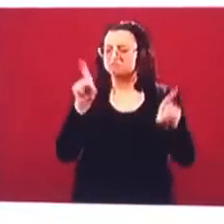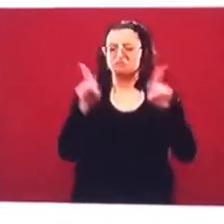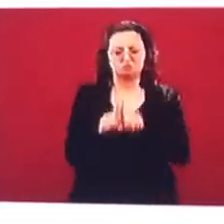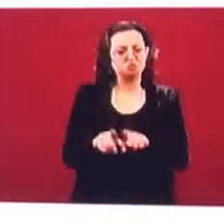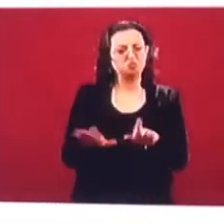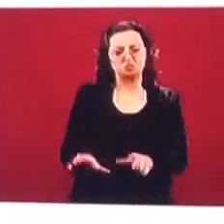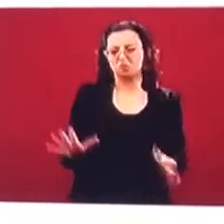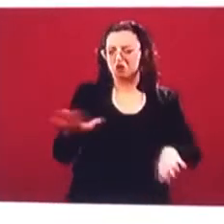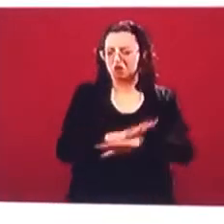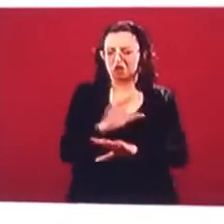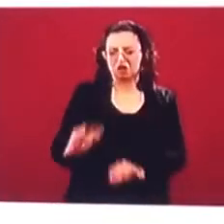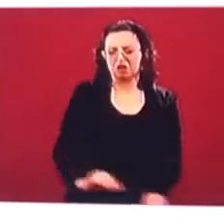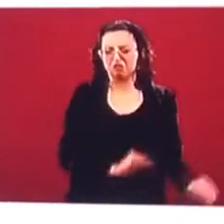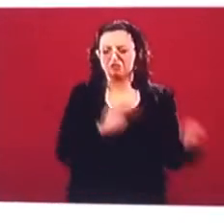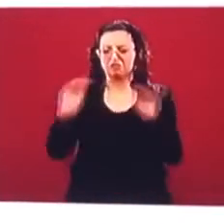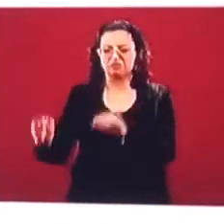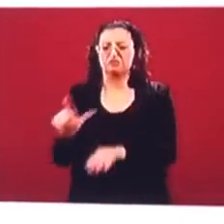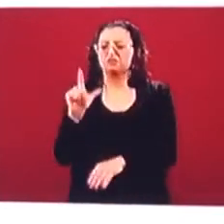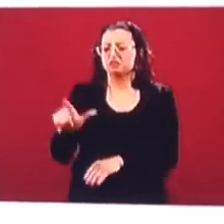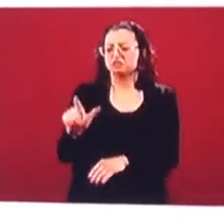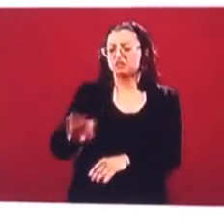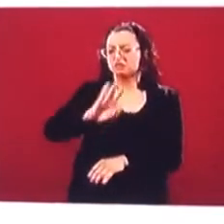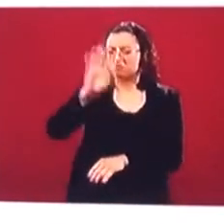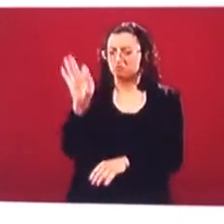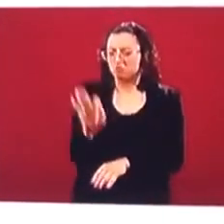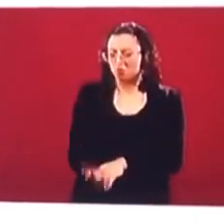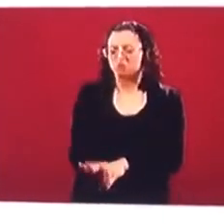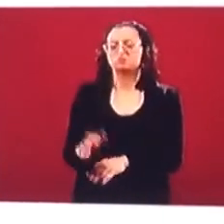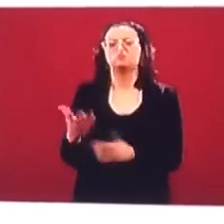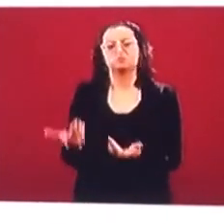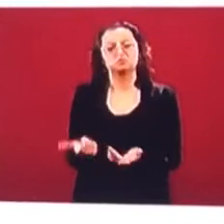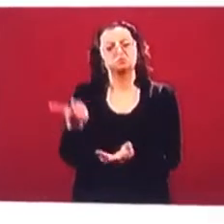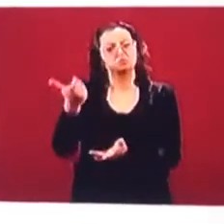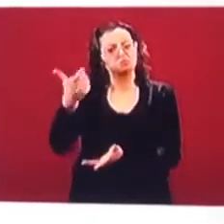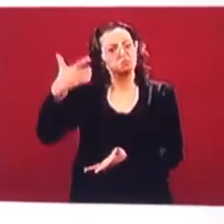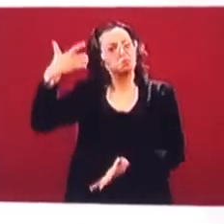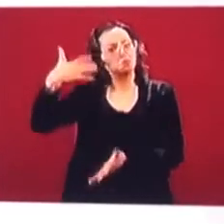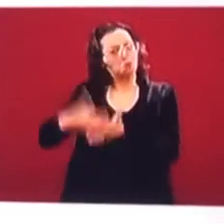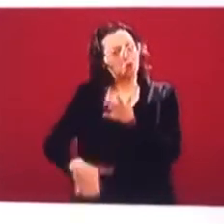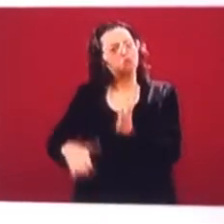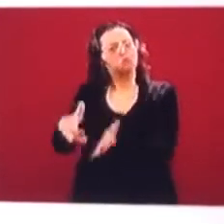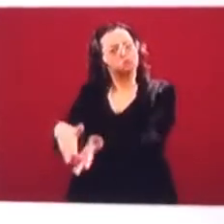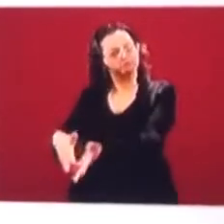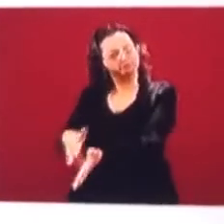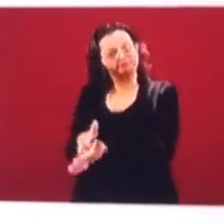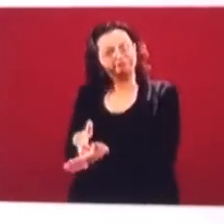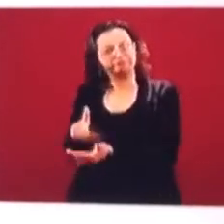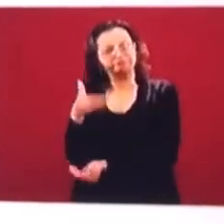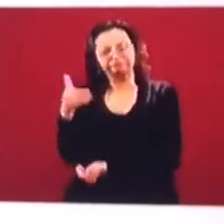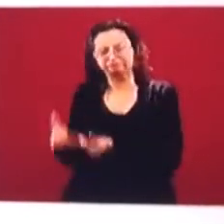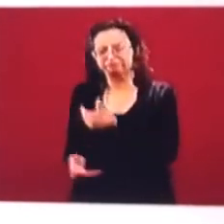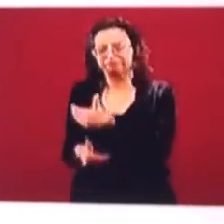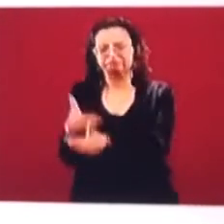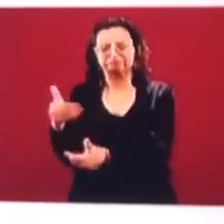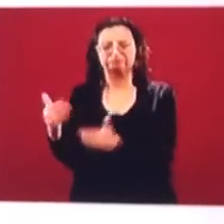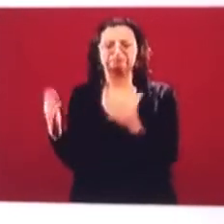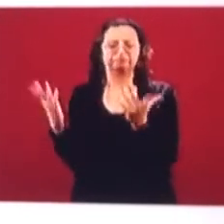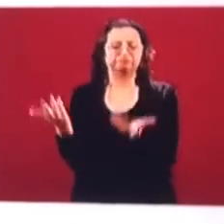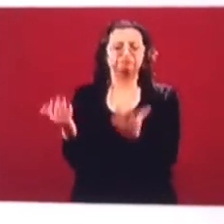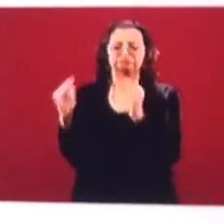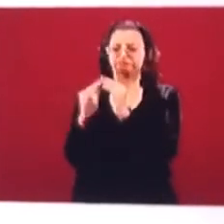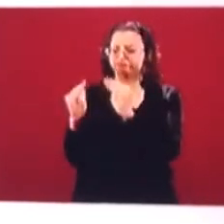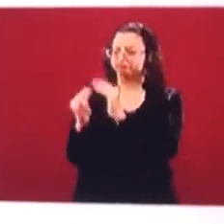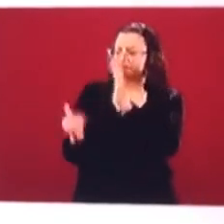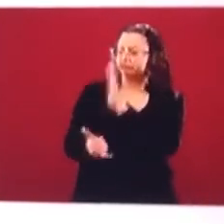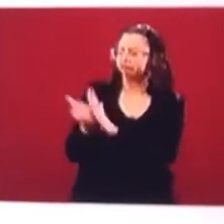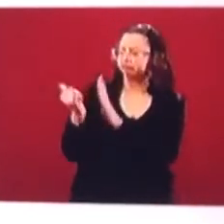en esa columna amenazo que en la próxima entrega, si no hay consecuencia de que estos tipos, estas personas que abusan